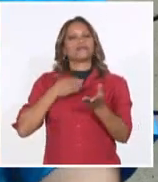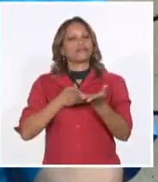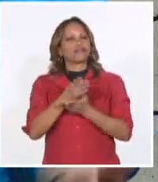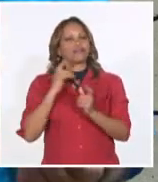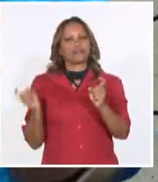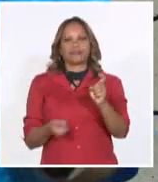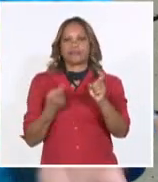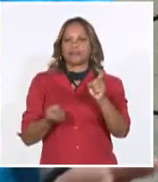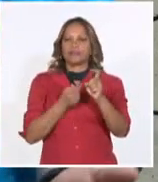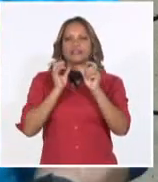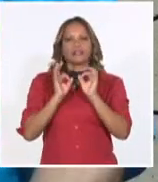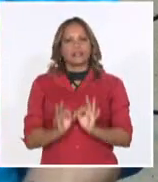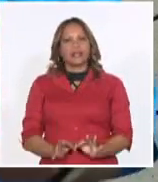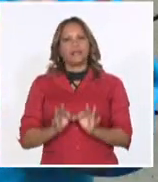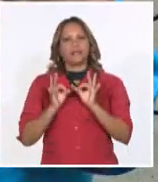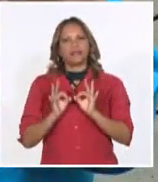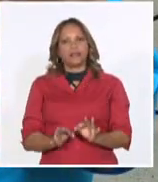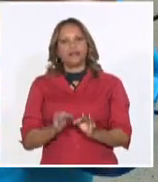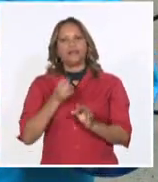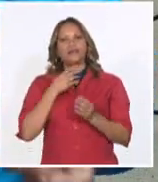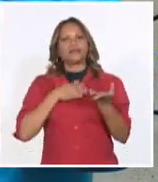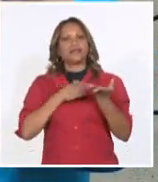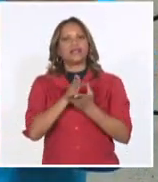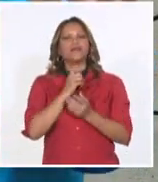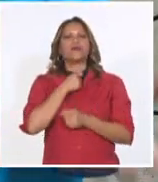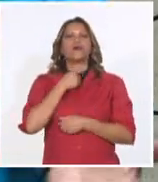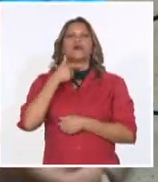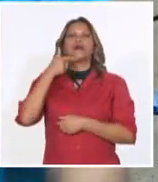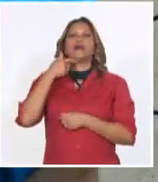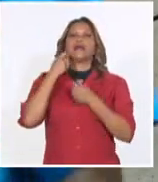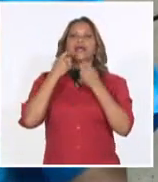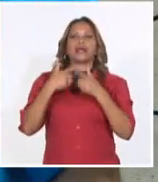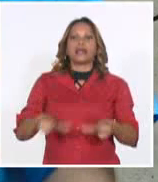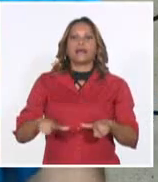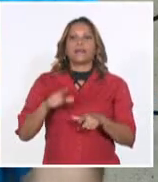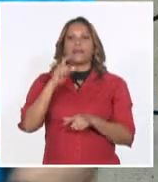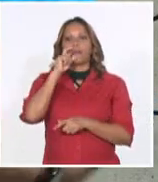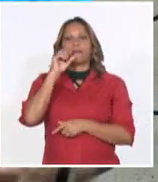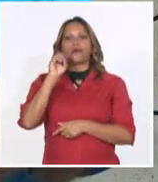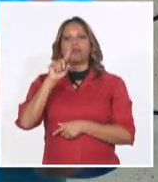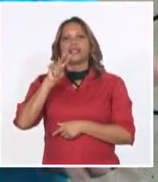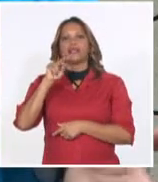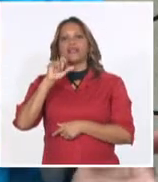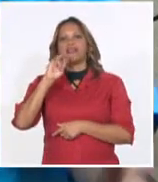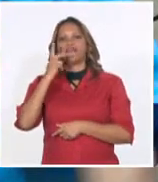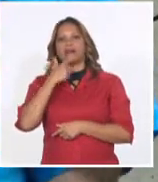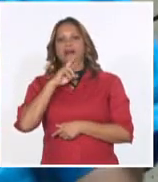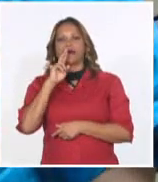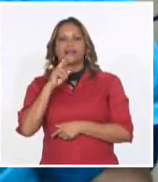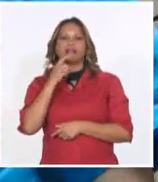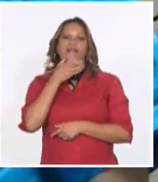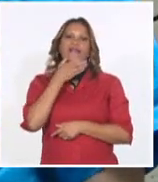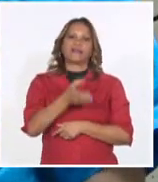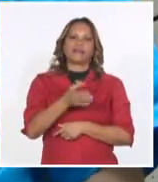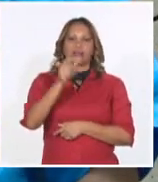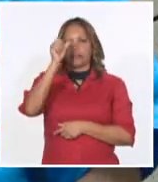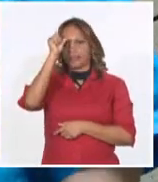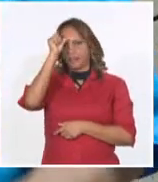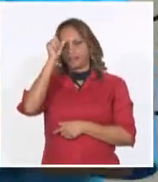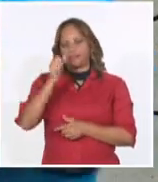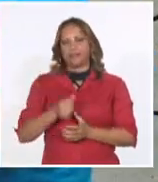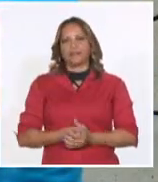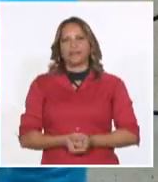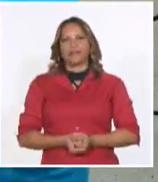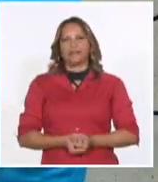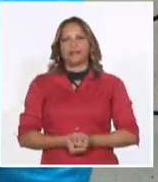Seguiremos siempre el ejemplo de Bolívar, de Morazán, de Fidel y del Che. No